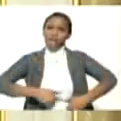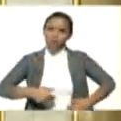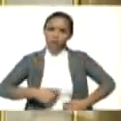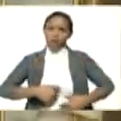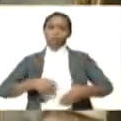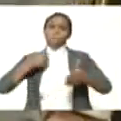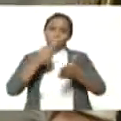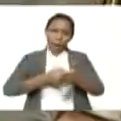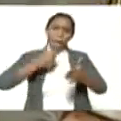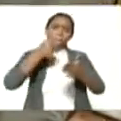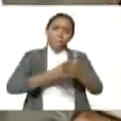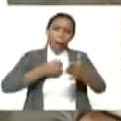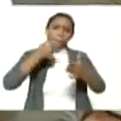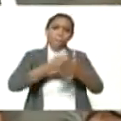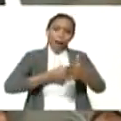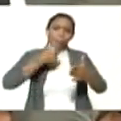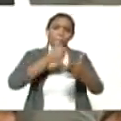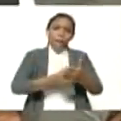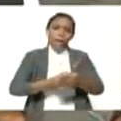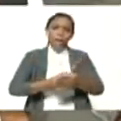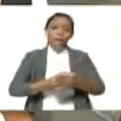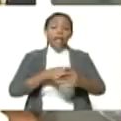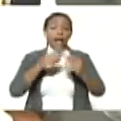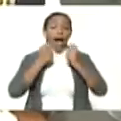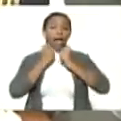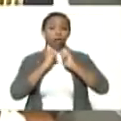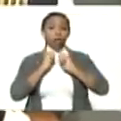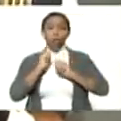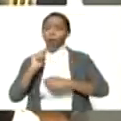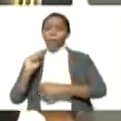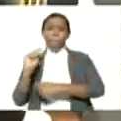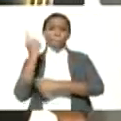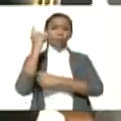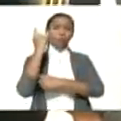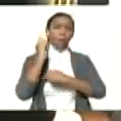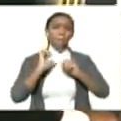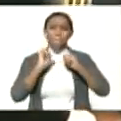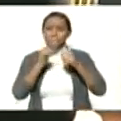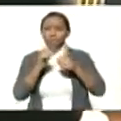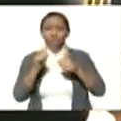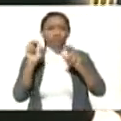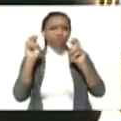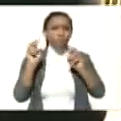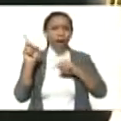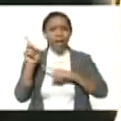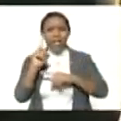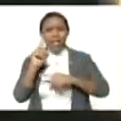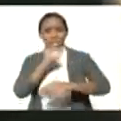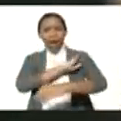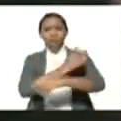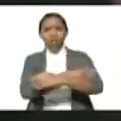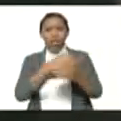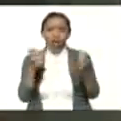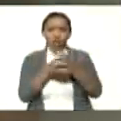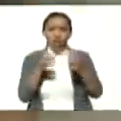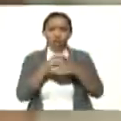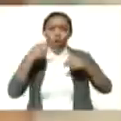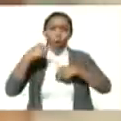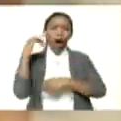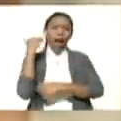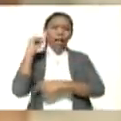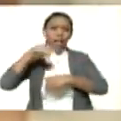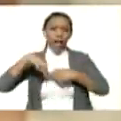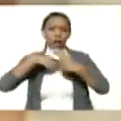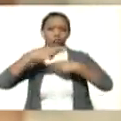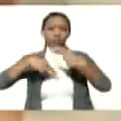consecuente, consecutivo. Y Aristóbulo fue uno de los pioneros en la construcción de esa inmensa fuerza sindical que hoy tiene la Revolución